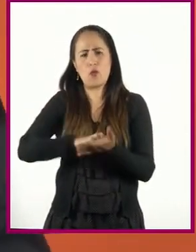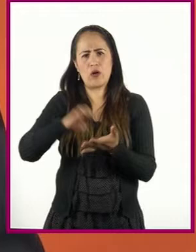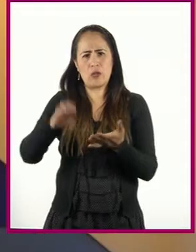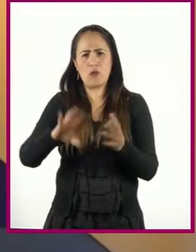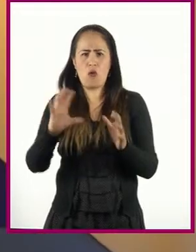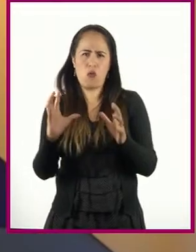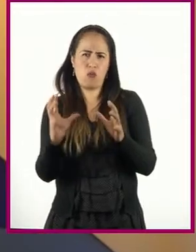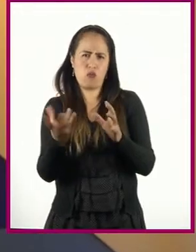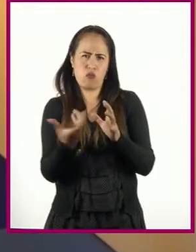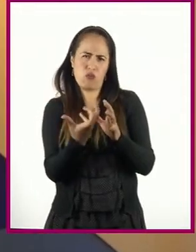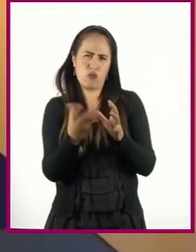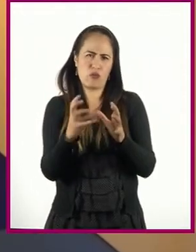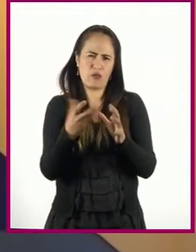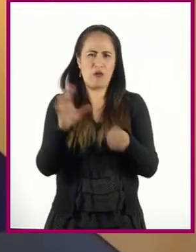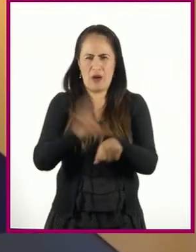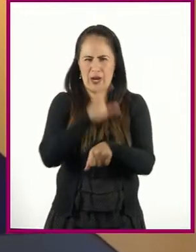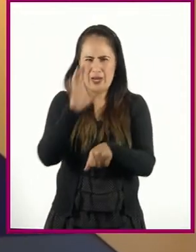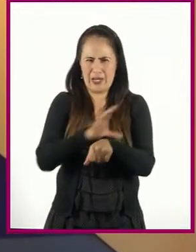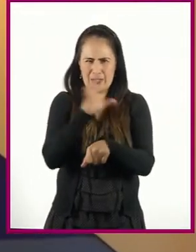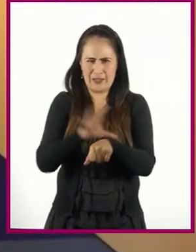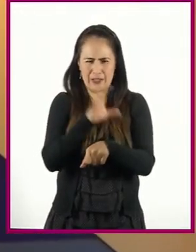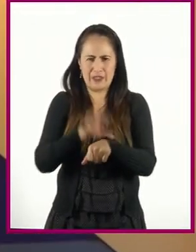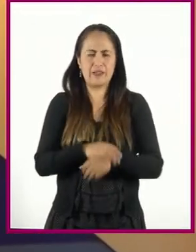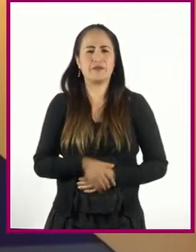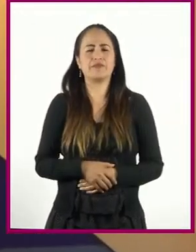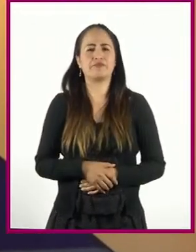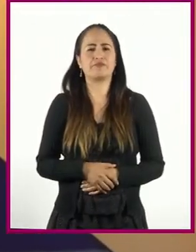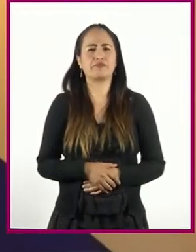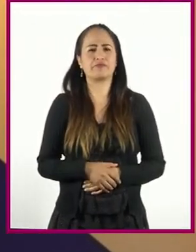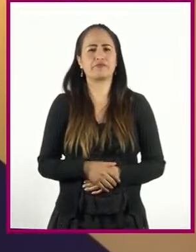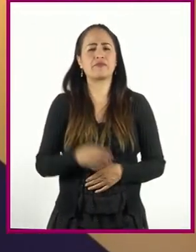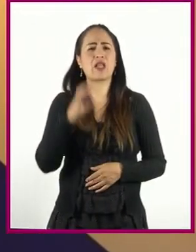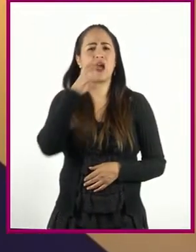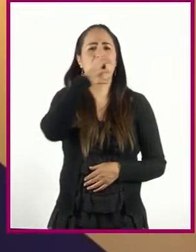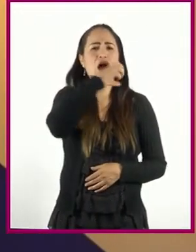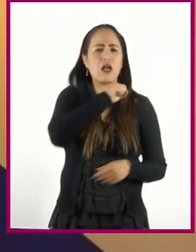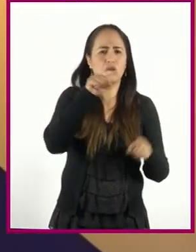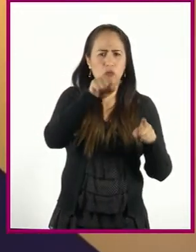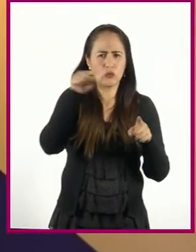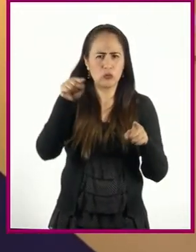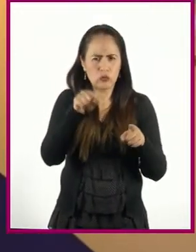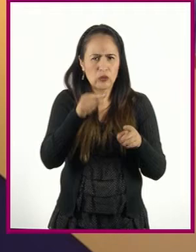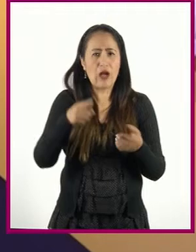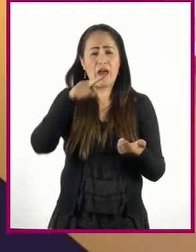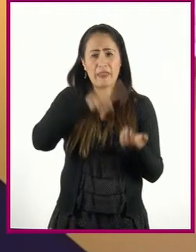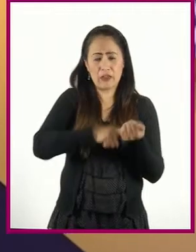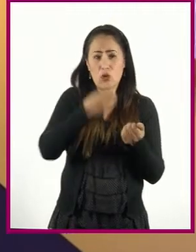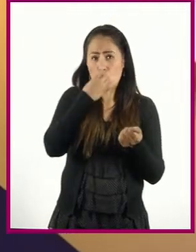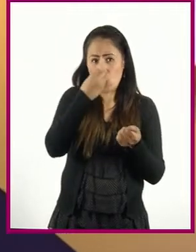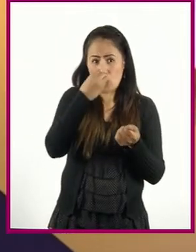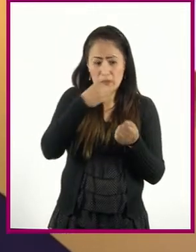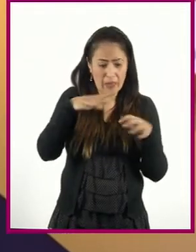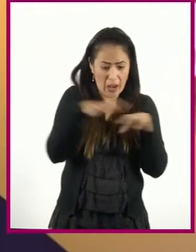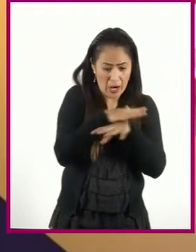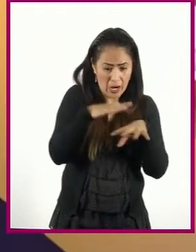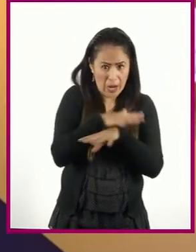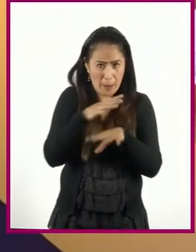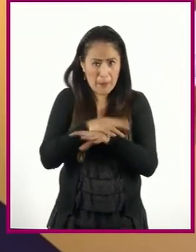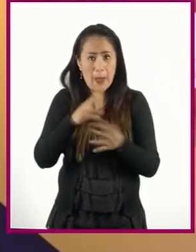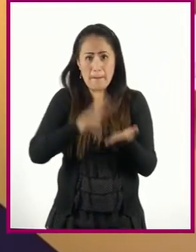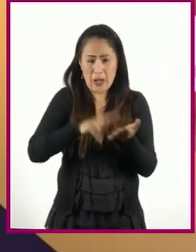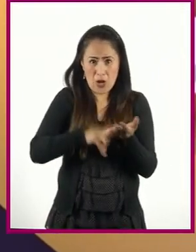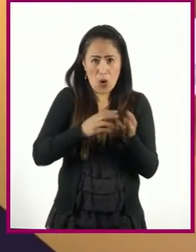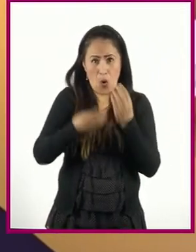eléctrico. El uso del horno de microondas no altera la composición ni el valor nutricional de los alimentos. Tampoco